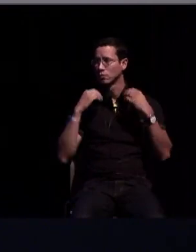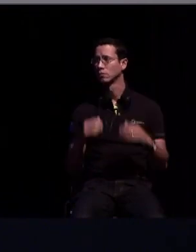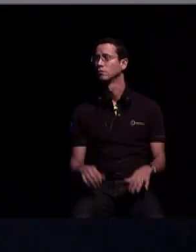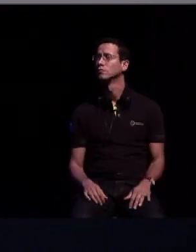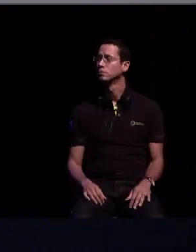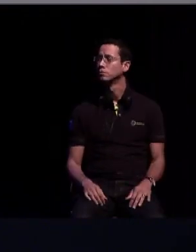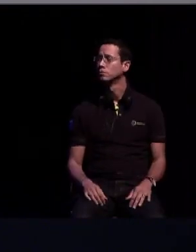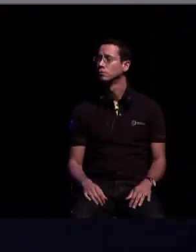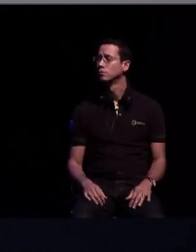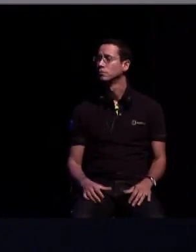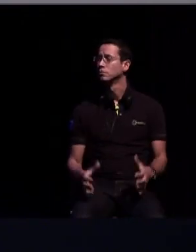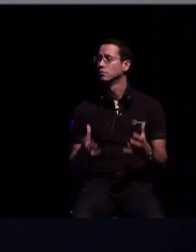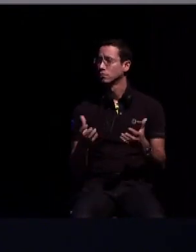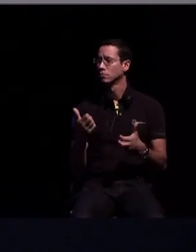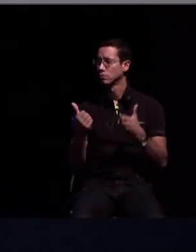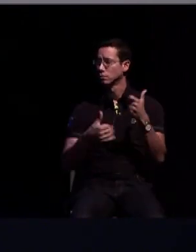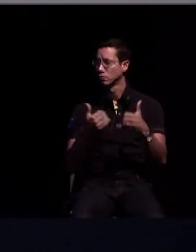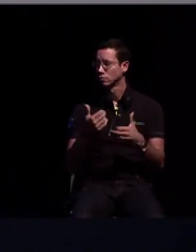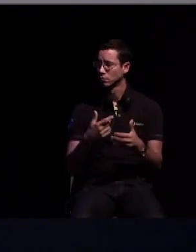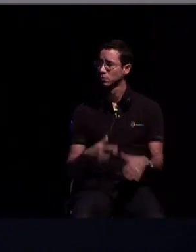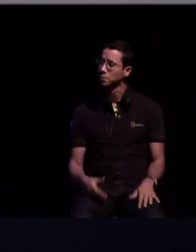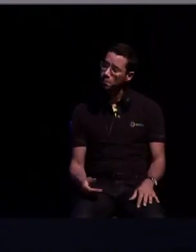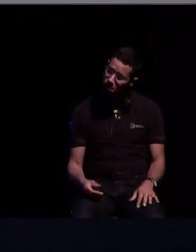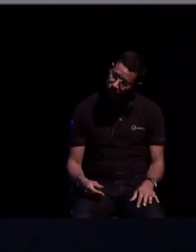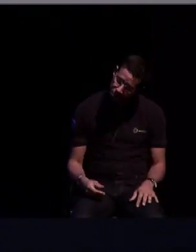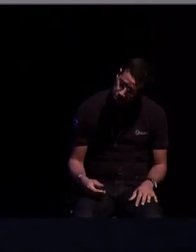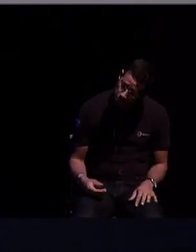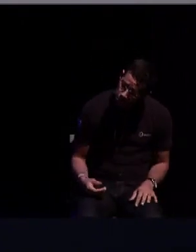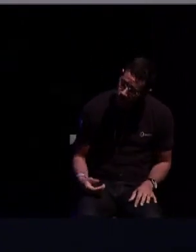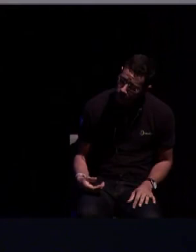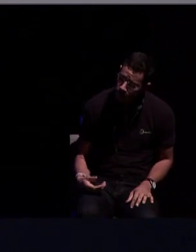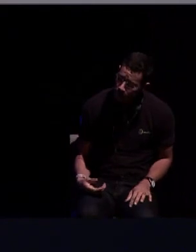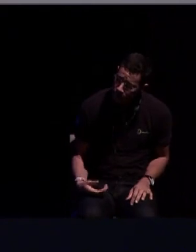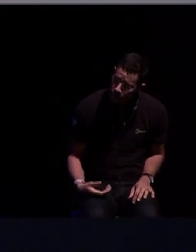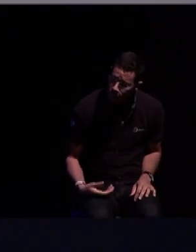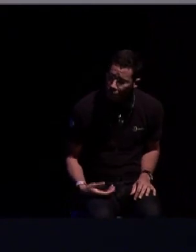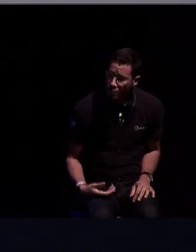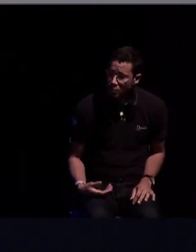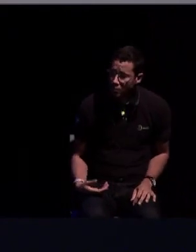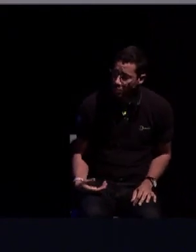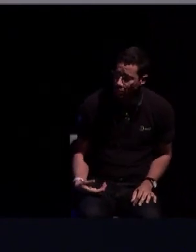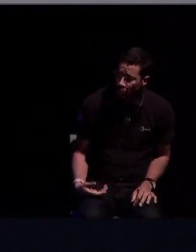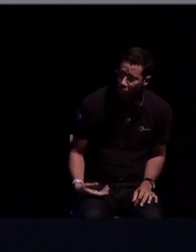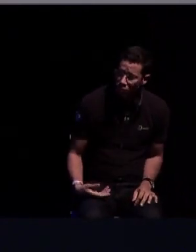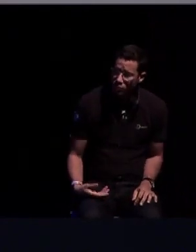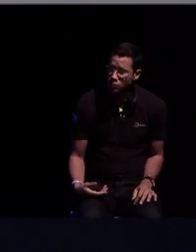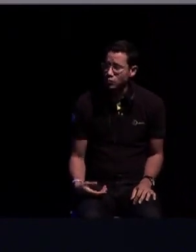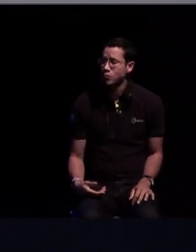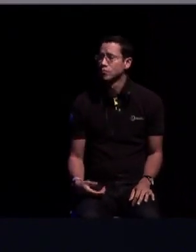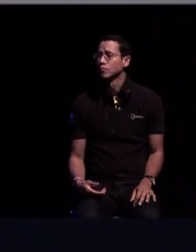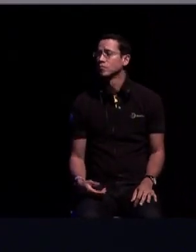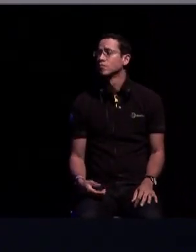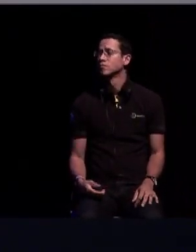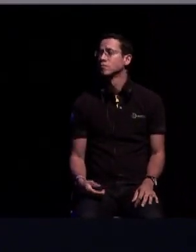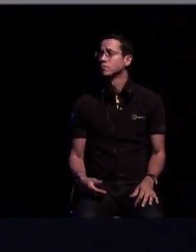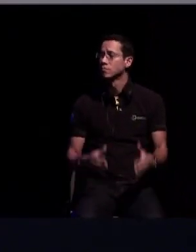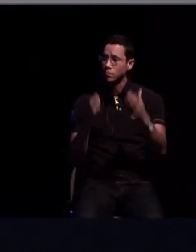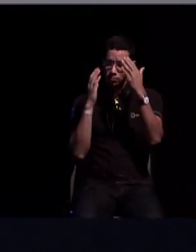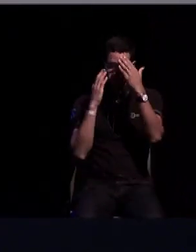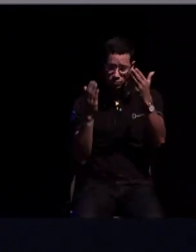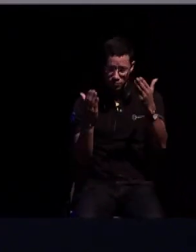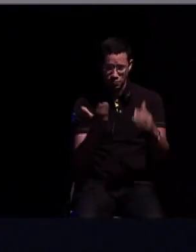Primero, si es que queremos hacer un cambio, ¿no? Me voy a permitir cerrar este panel magnífico y agradecer a